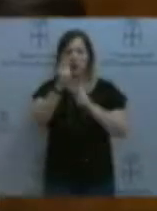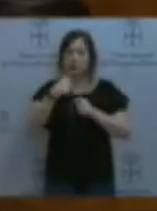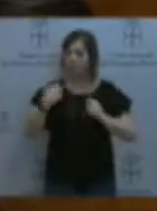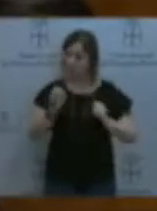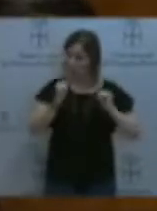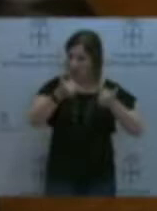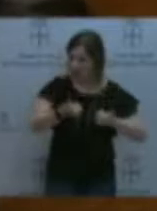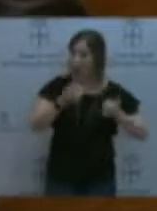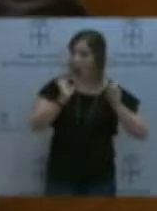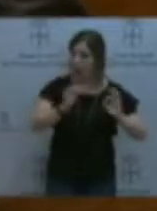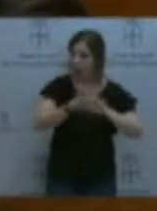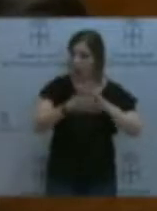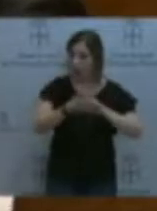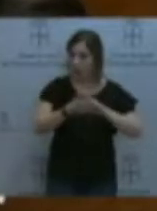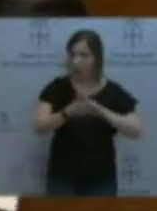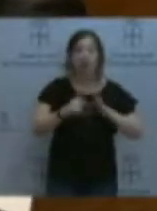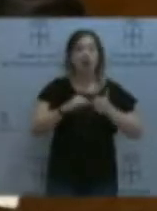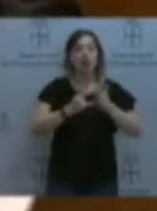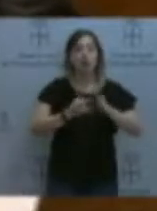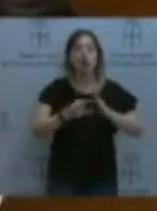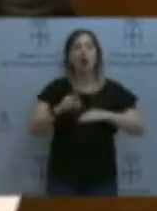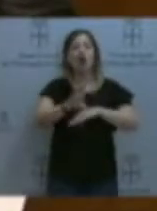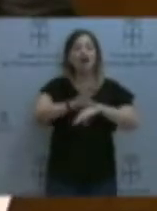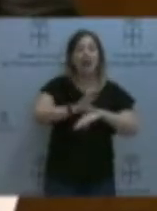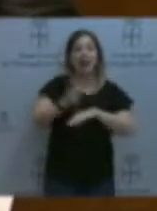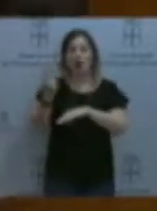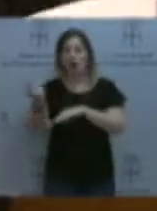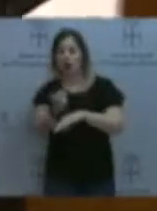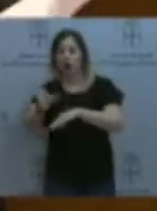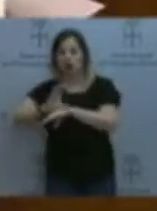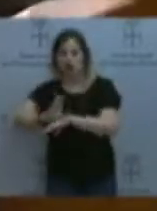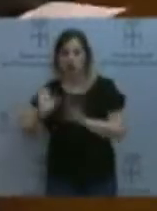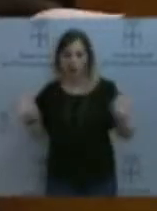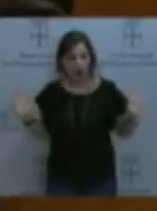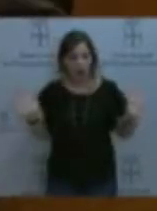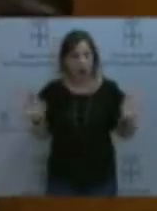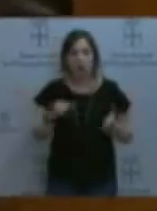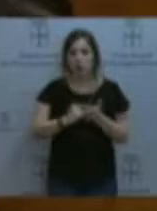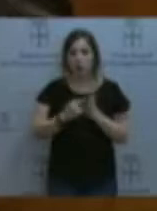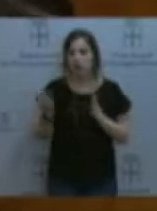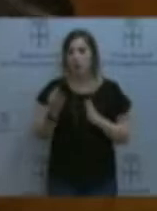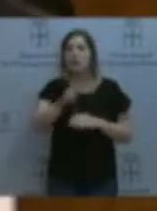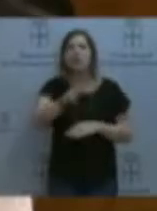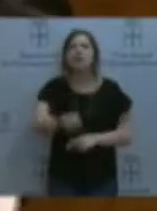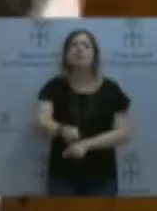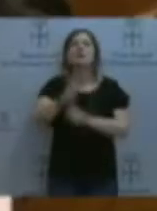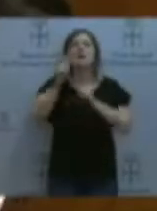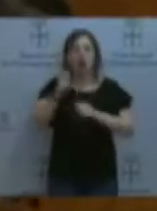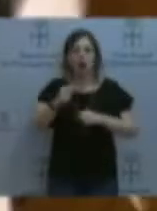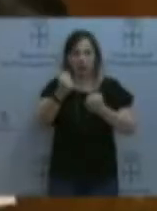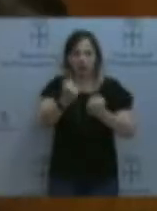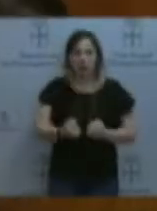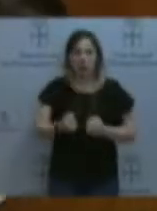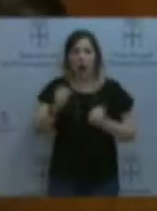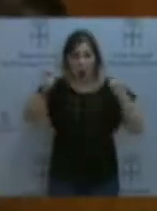y otra. Bien, ¿y los pescadores? ¿Tienen algún acuerdo? Sí, claro, usted puede recordar,